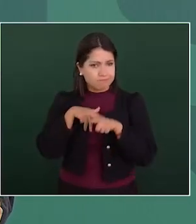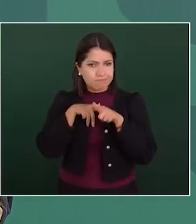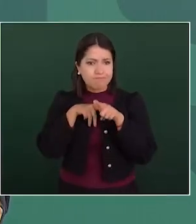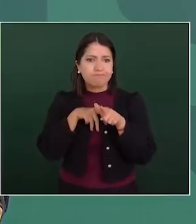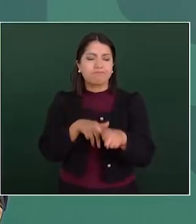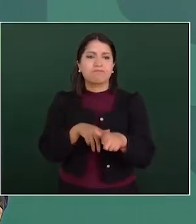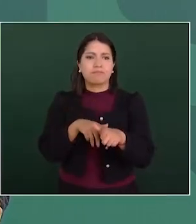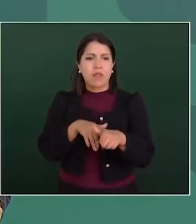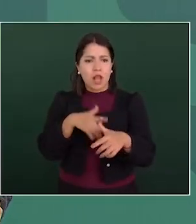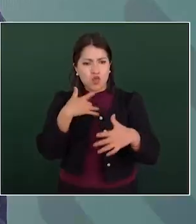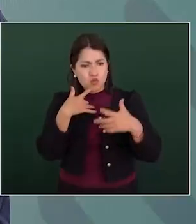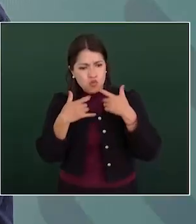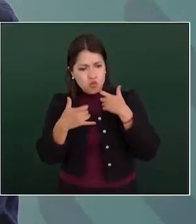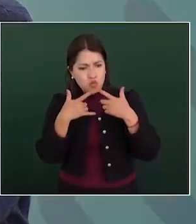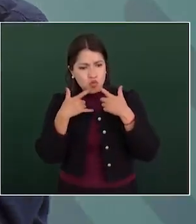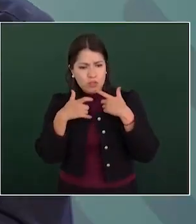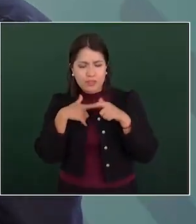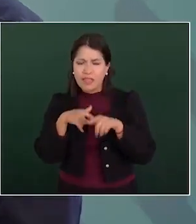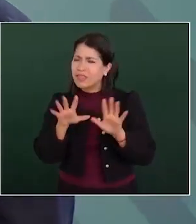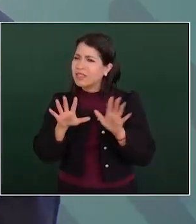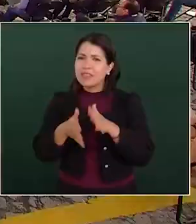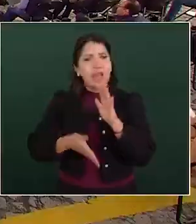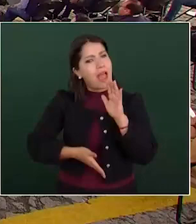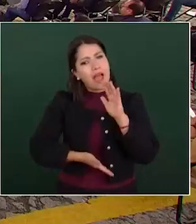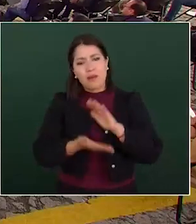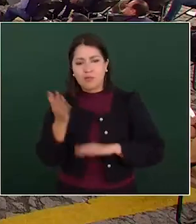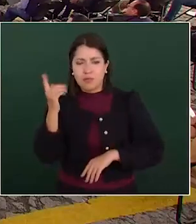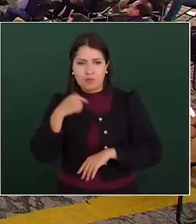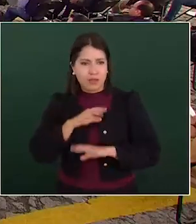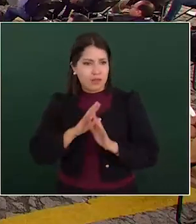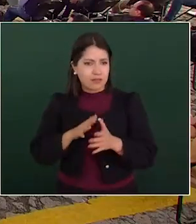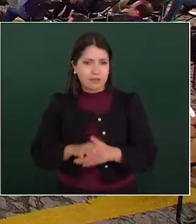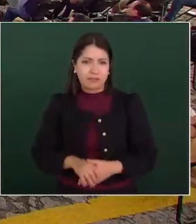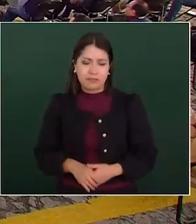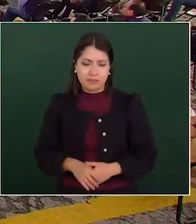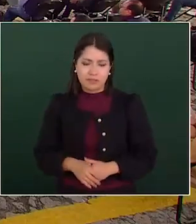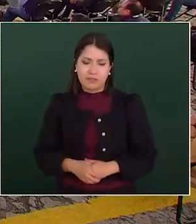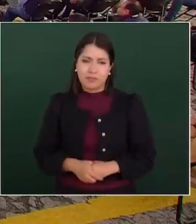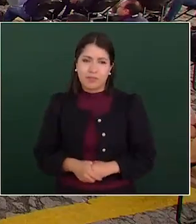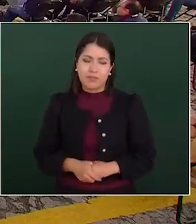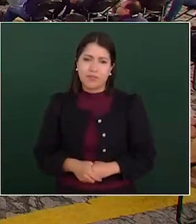hay que seguir luchando, hay que seguir denunciando. Vámonos ya, vámonos, vámonos.